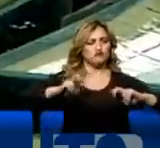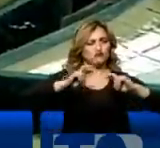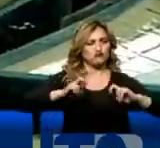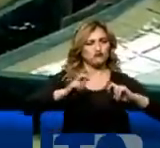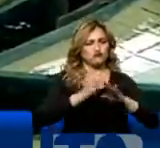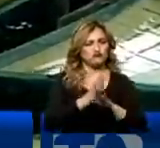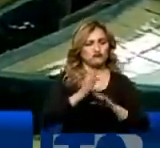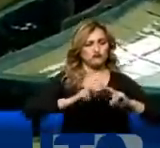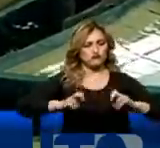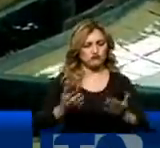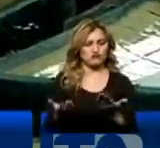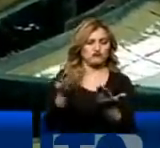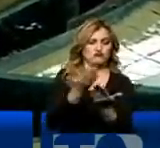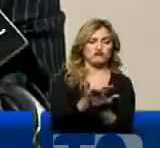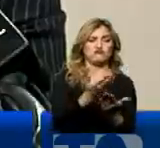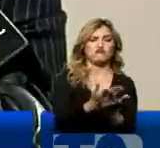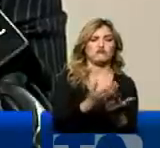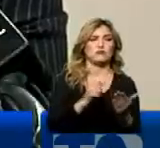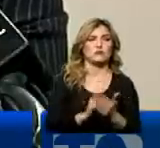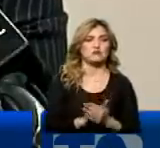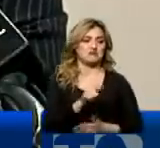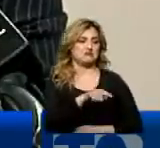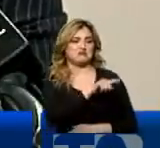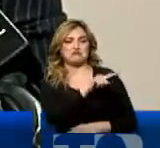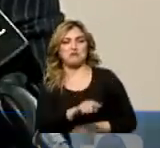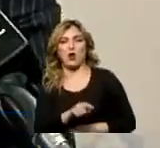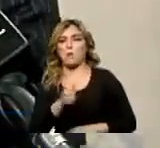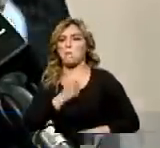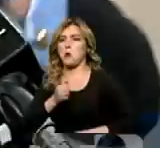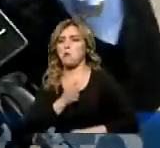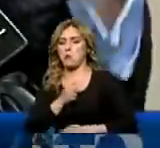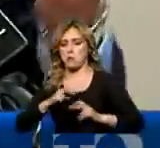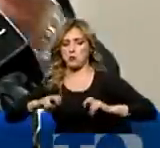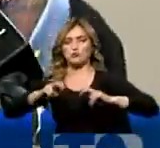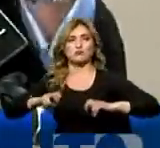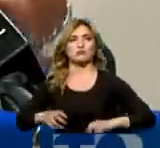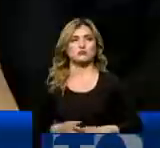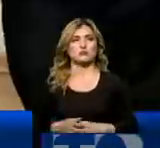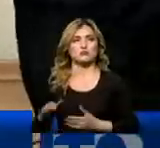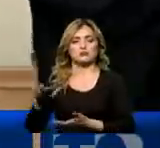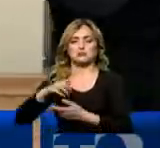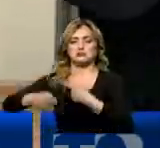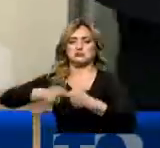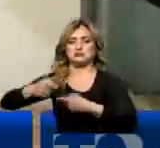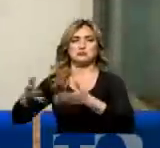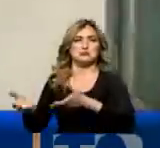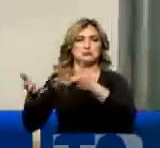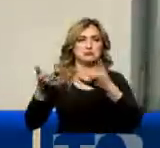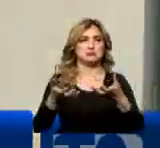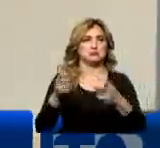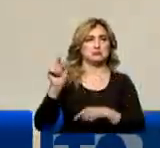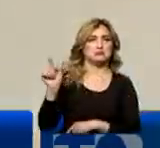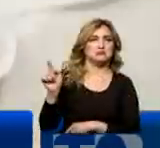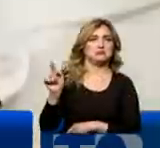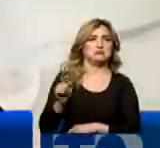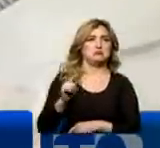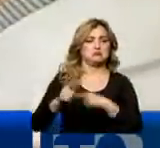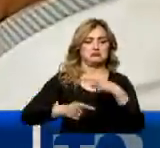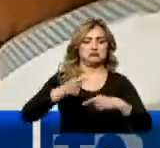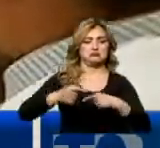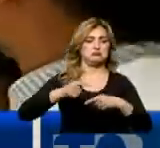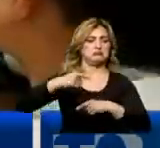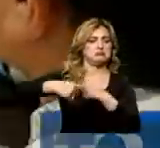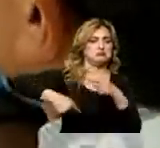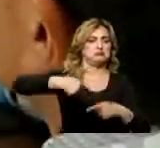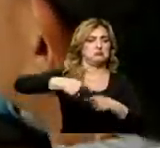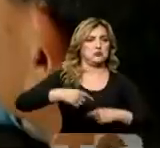e incluir sus propias pericias. ¿Qué nos ha hecho llegar embalado? Aquí está, esta es la pericia. Así vino, ¿no? Se ha dicho